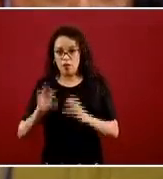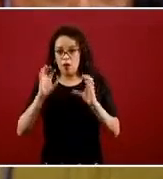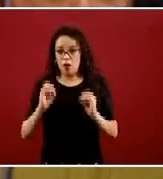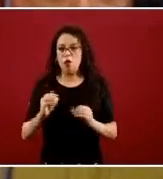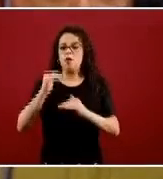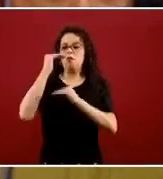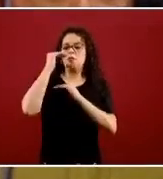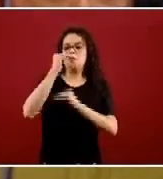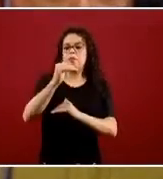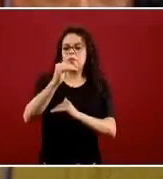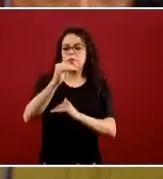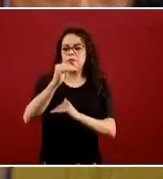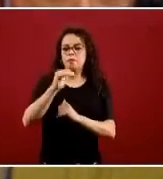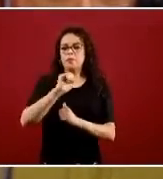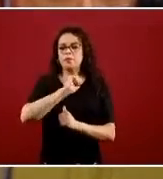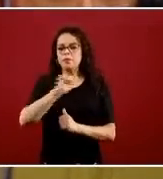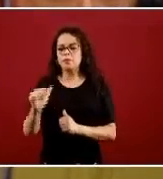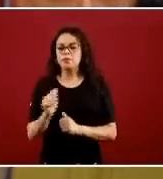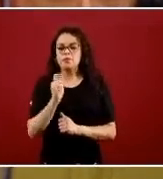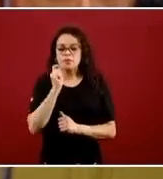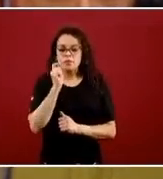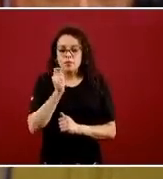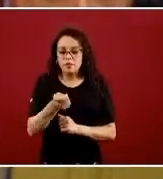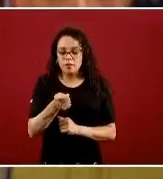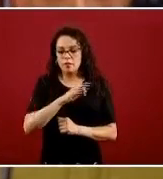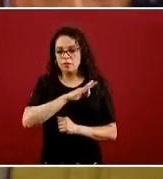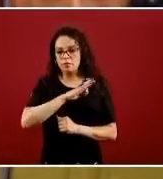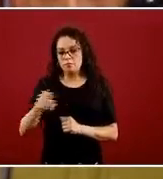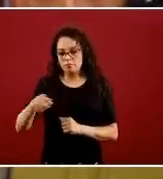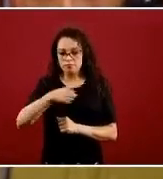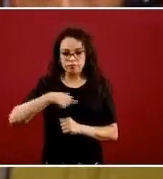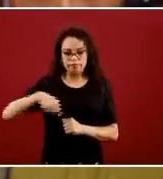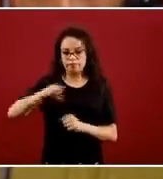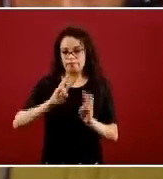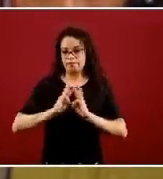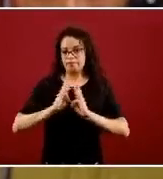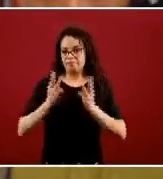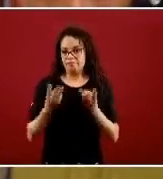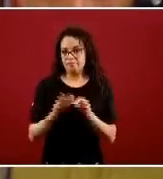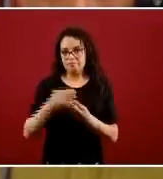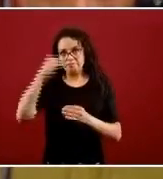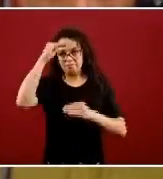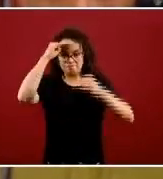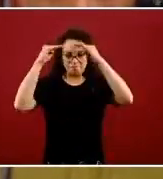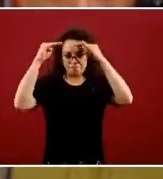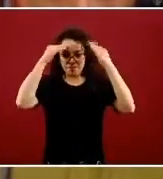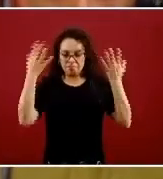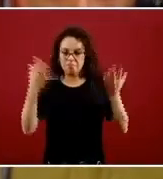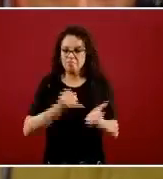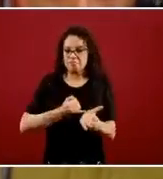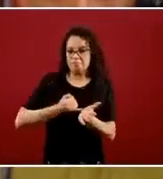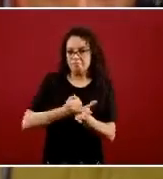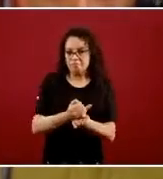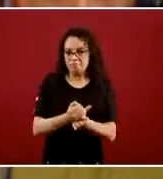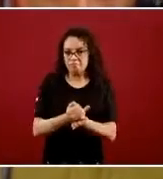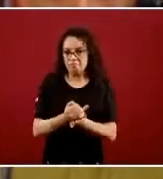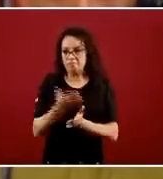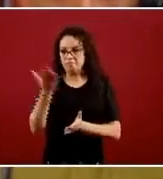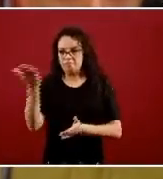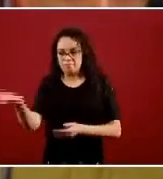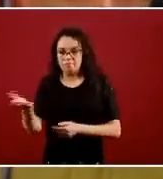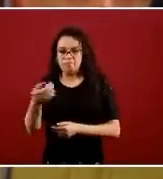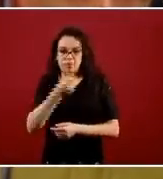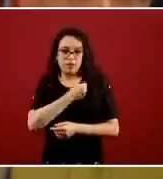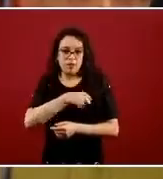límite a lo que podría tomar decisiones el Consejo o ustedes, especialistas de salud? Esa es por una primera pregunta.